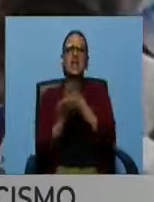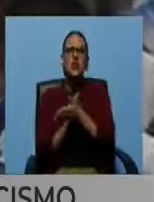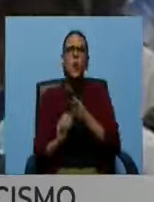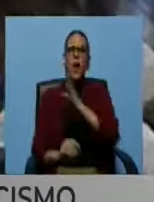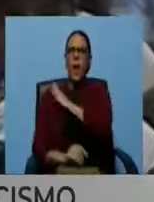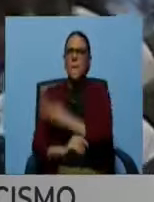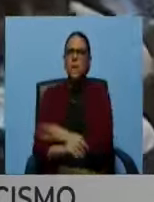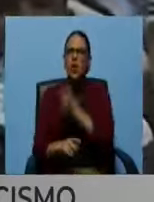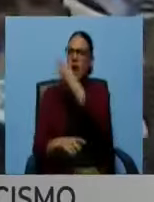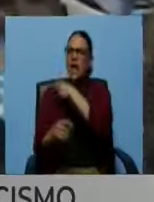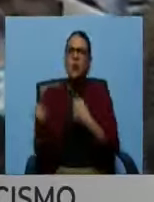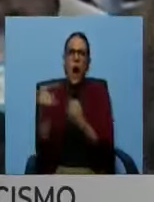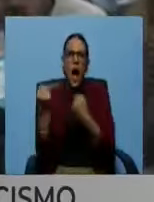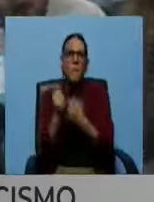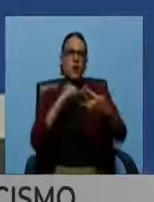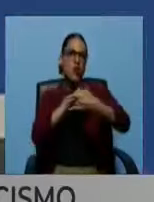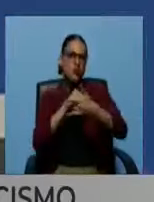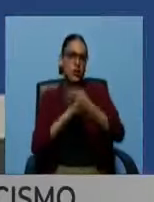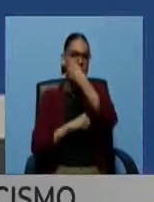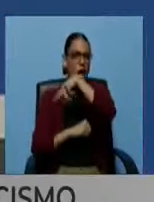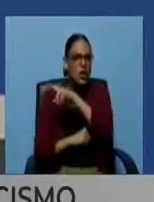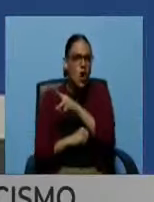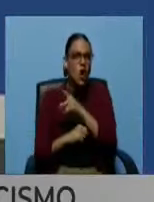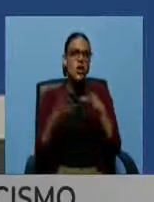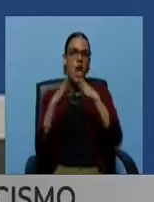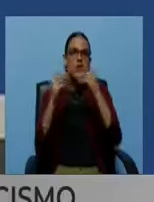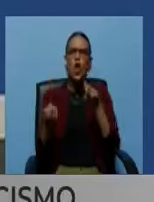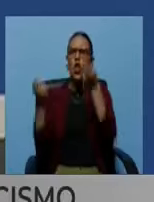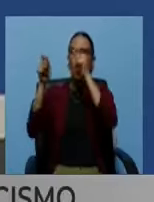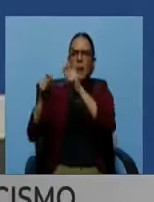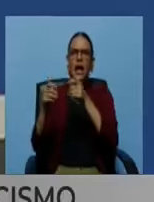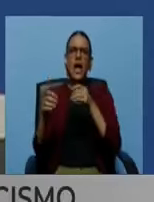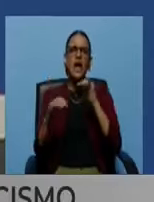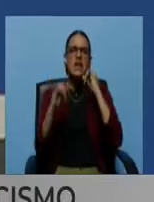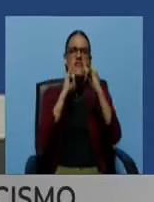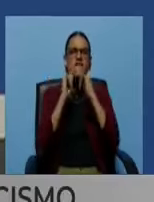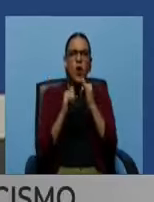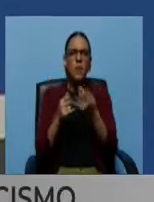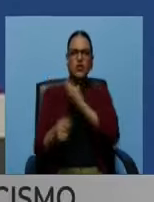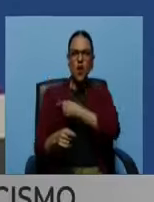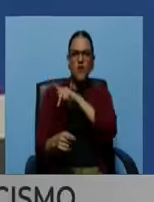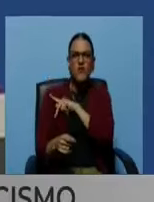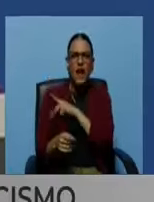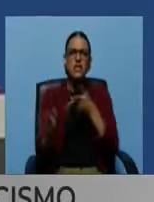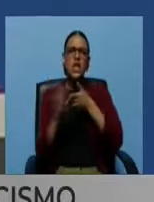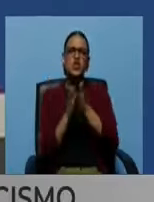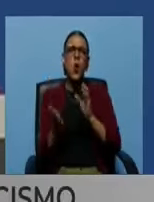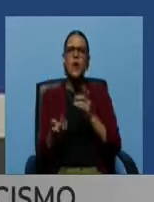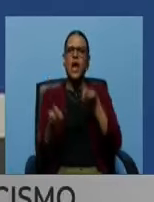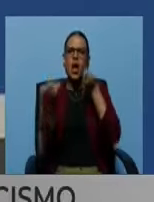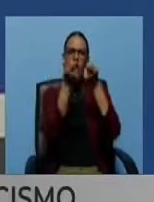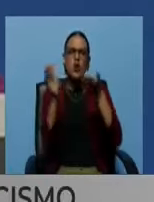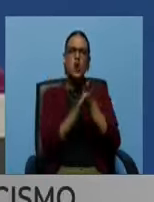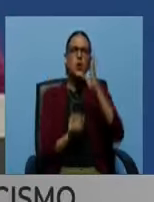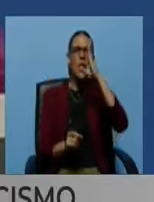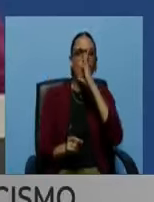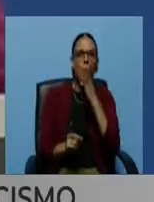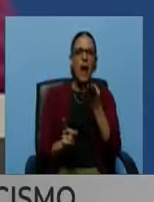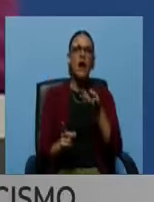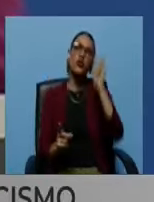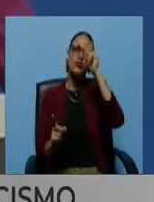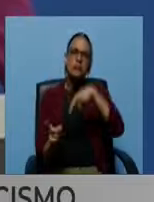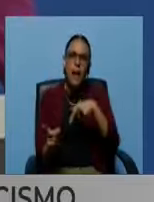fácticos, de la tecnología, del blockchain, de mecanismos de financiamiento, de